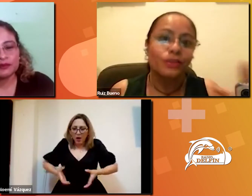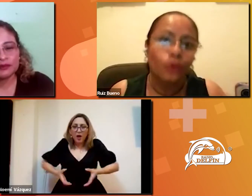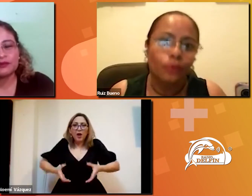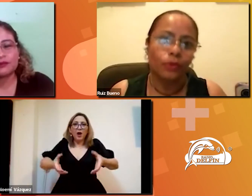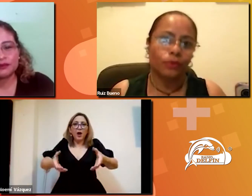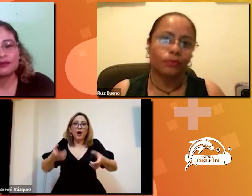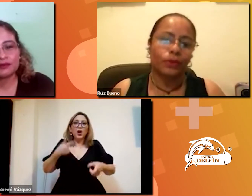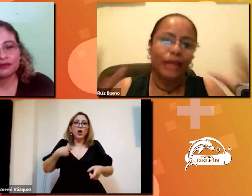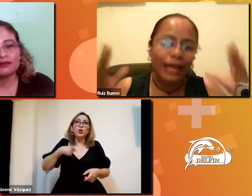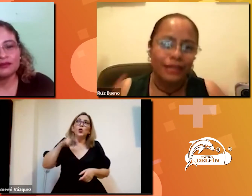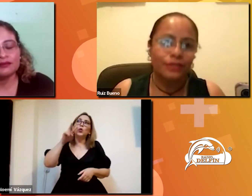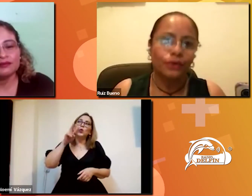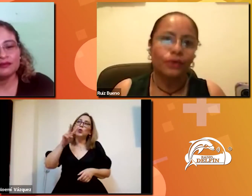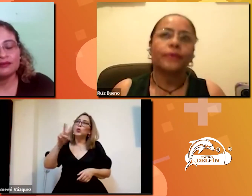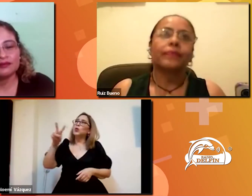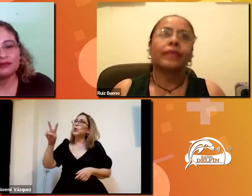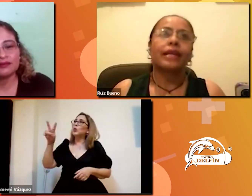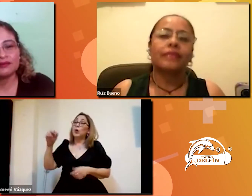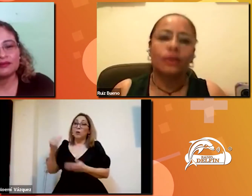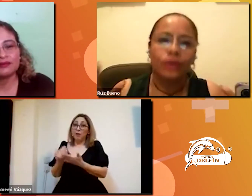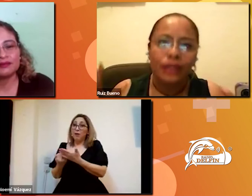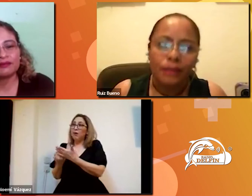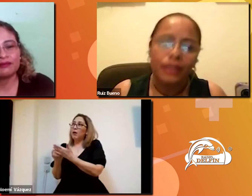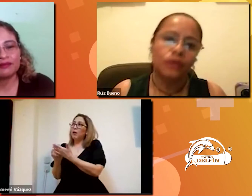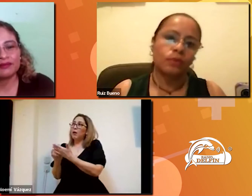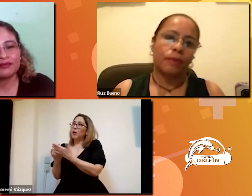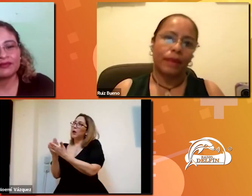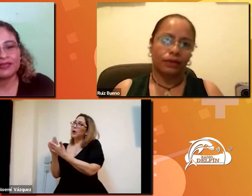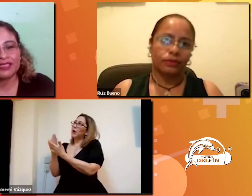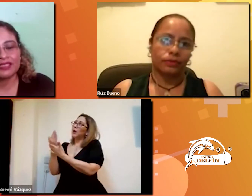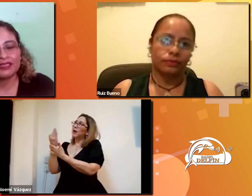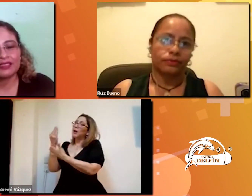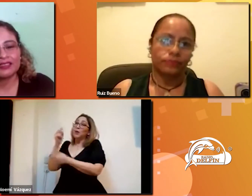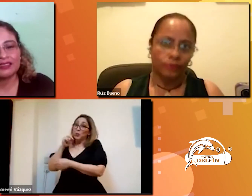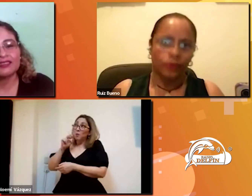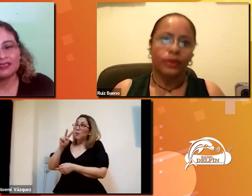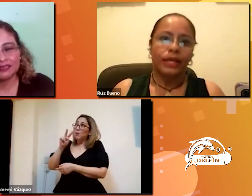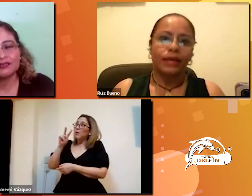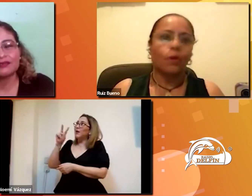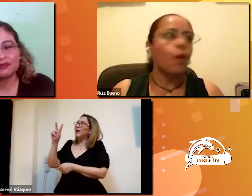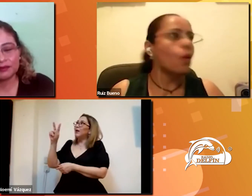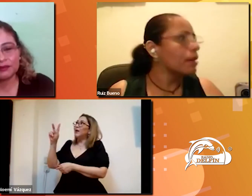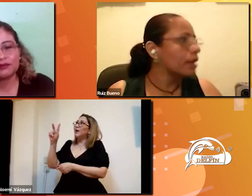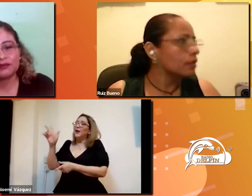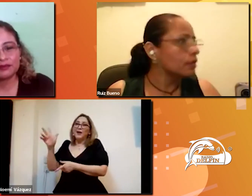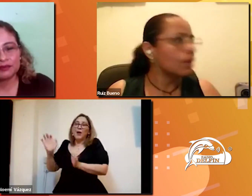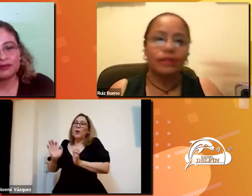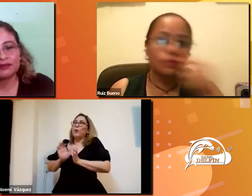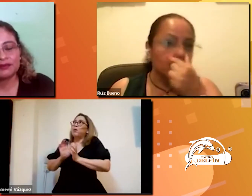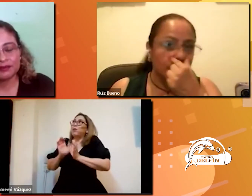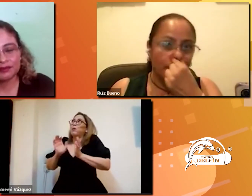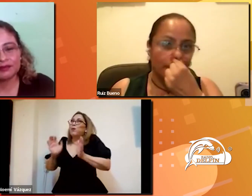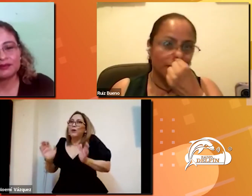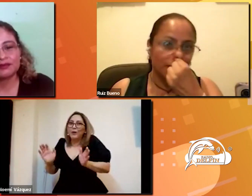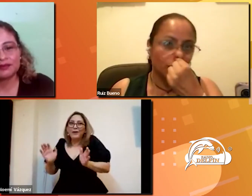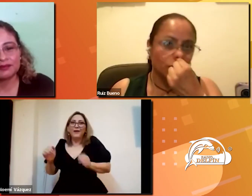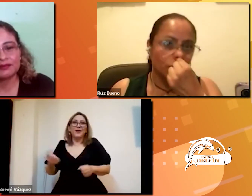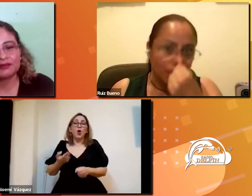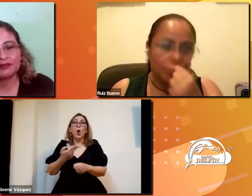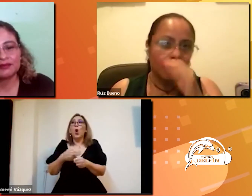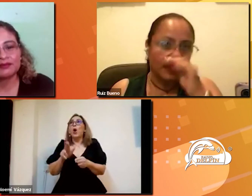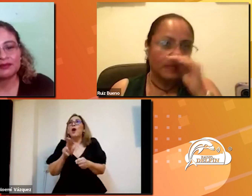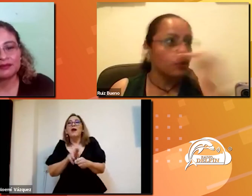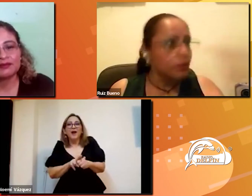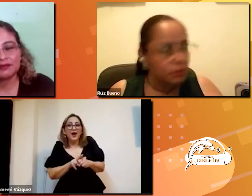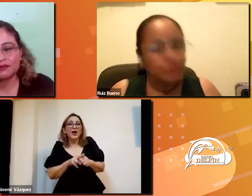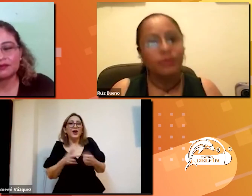de asombro, porque eso es algo que también nos va pagando, ¿no? La naturaleza es muy sabia, y si nosotros